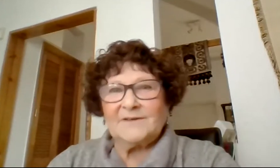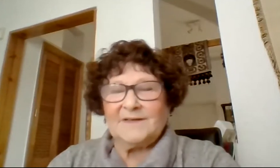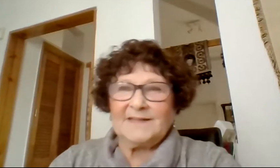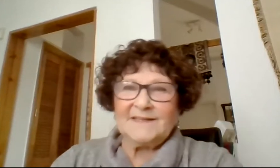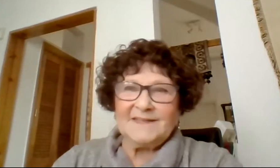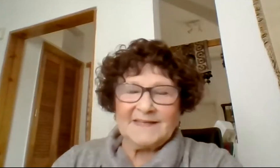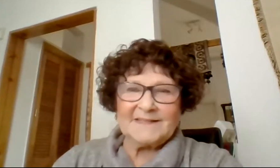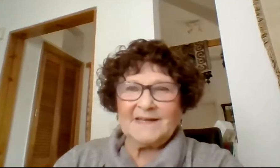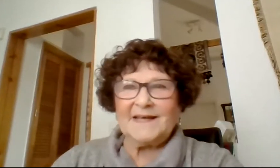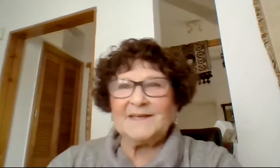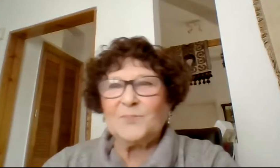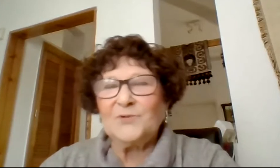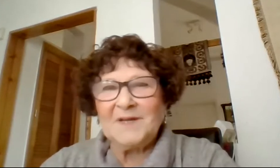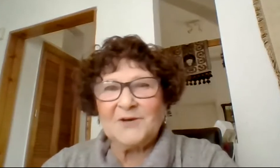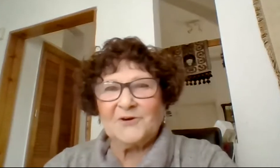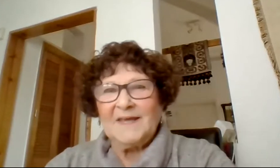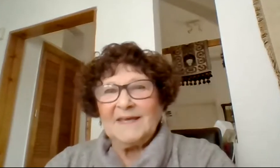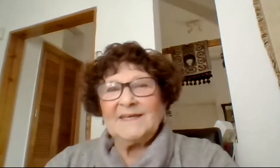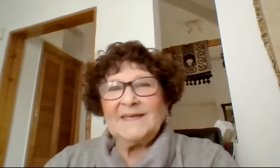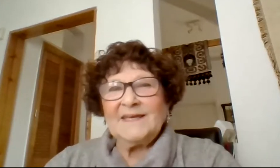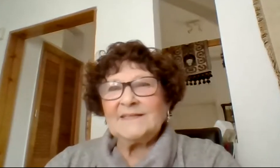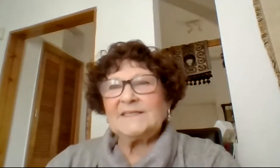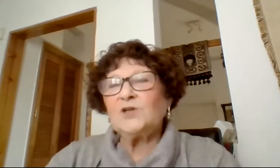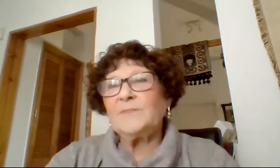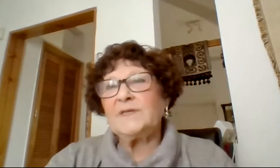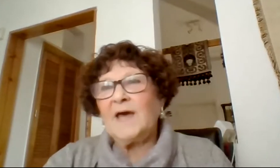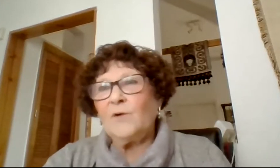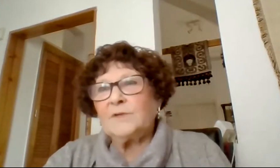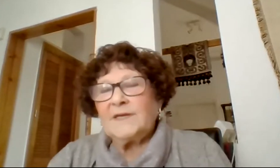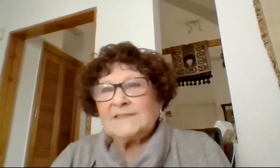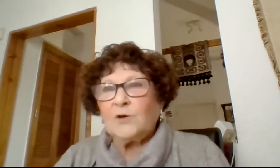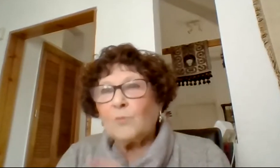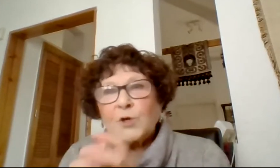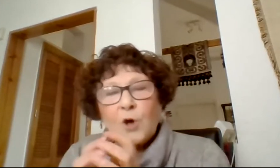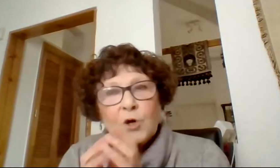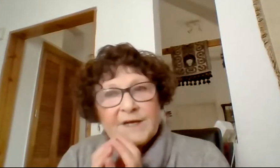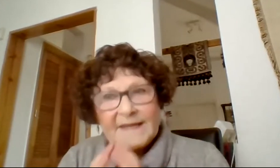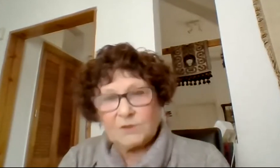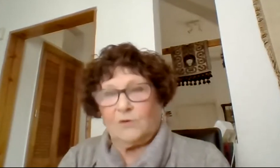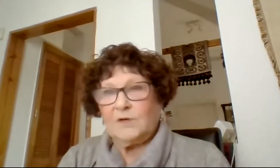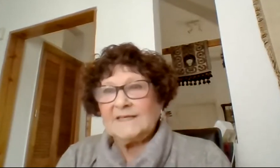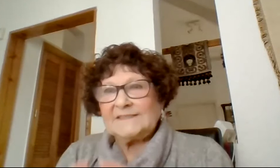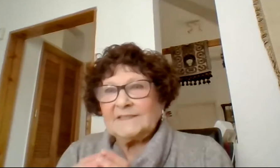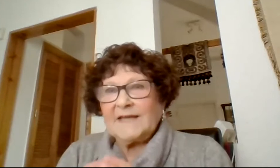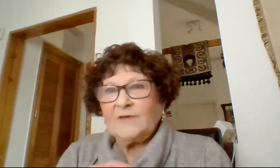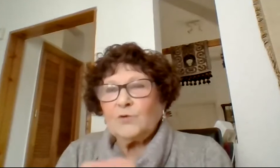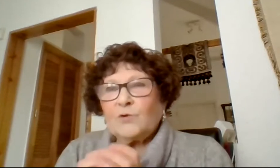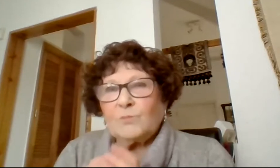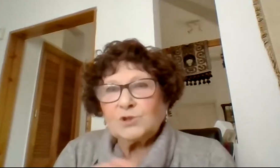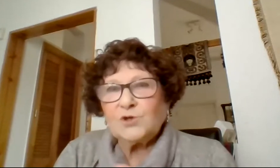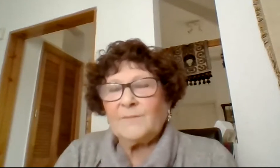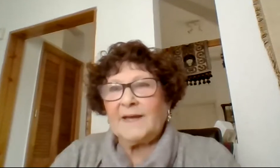antes de que entrara el público, el síndrome de Down es algo muy concreto, centrado